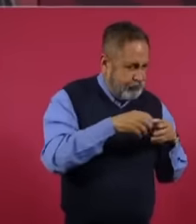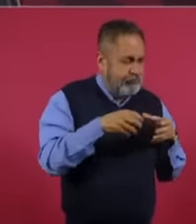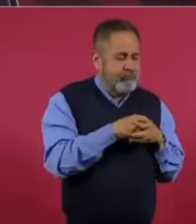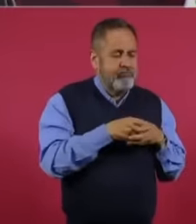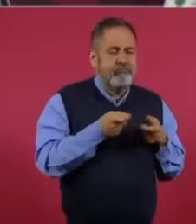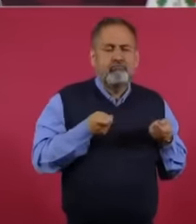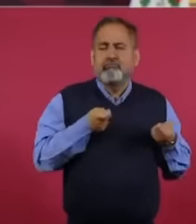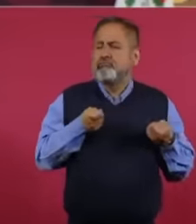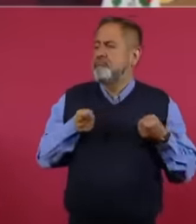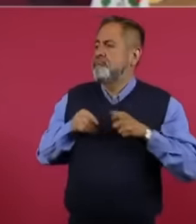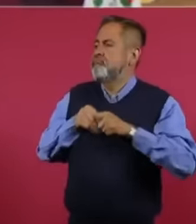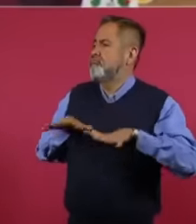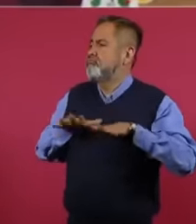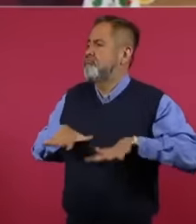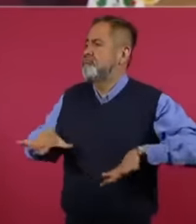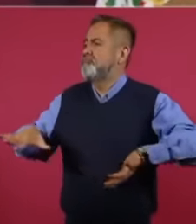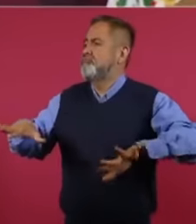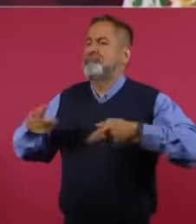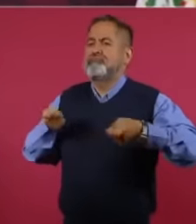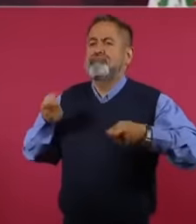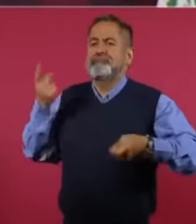de información,